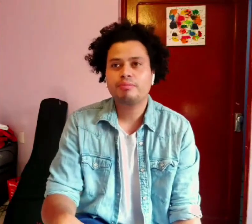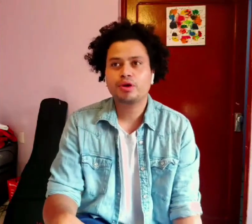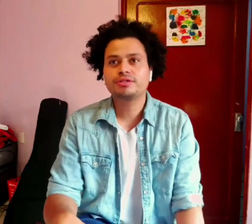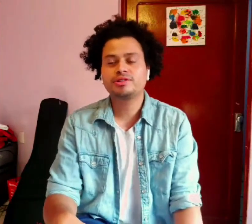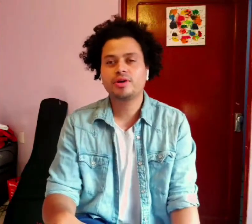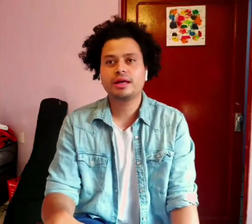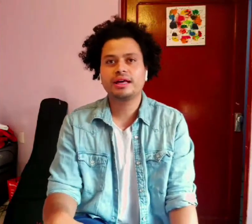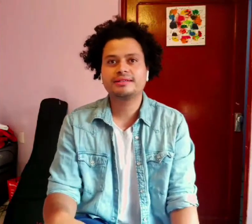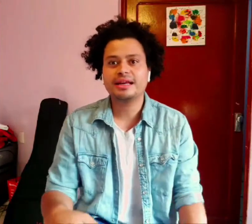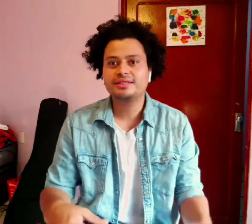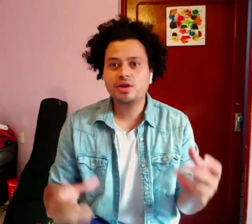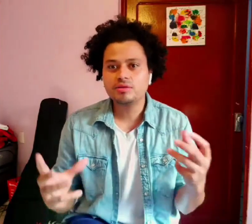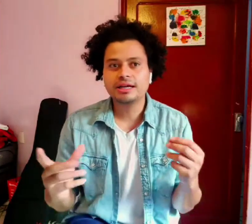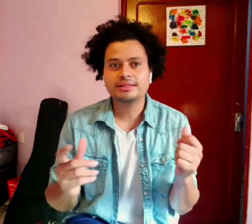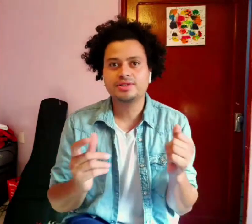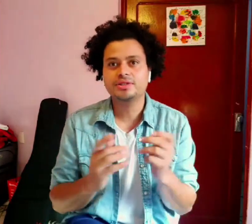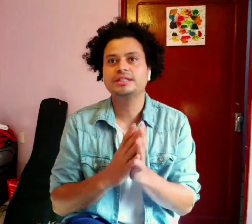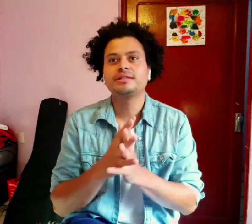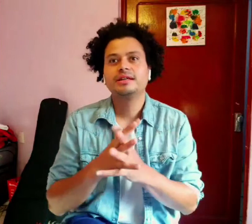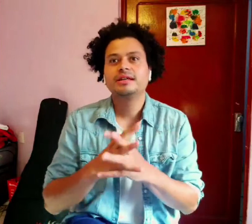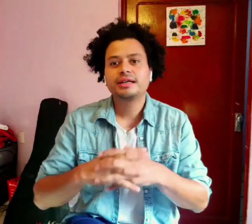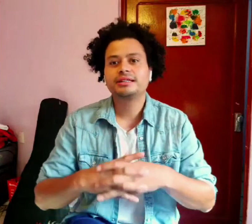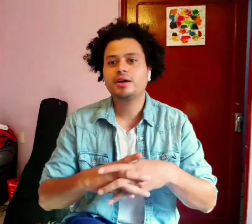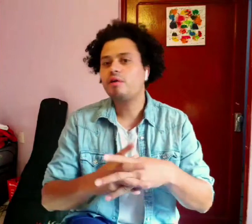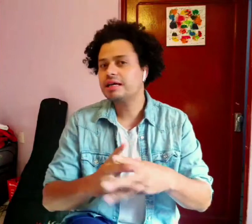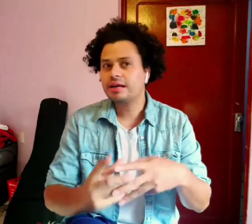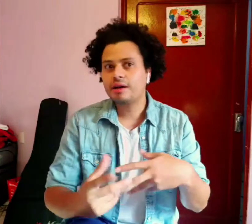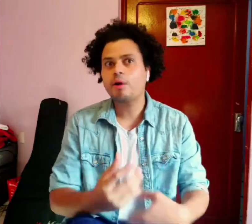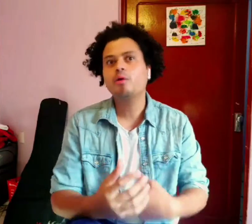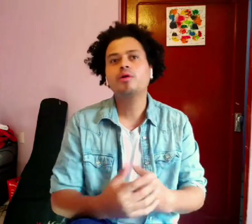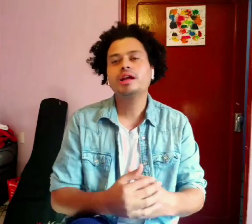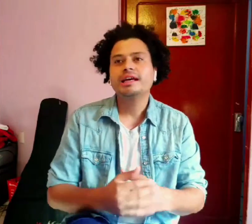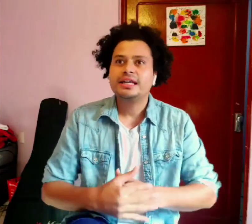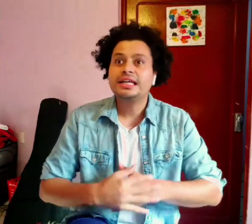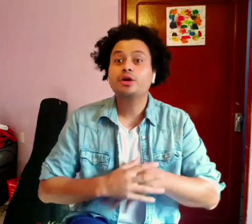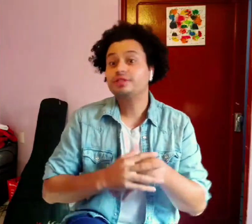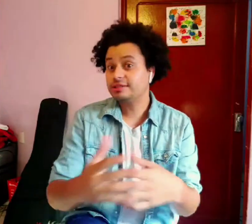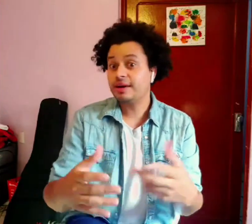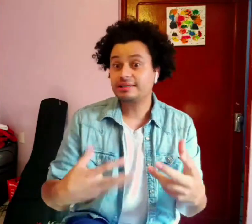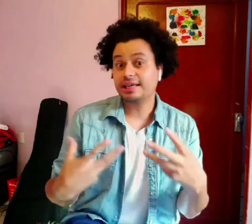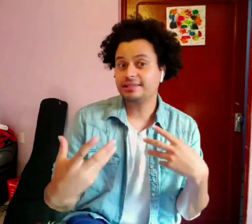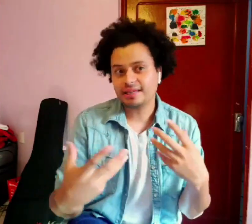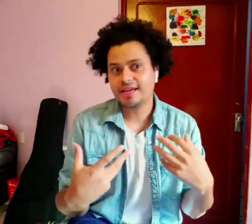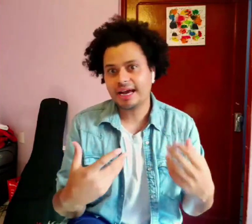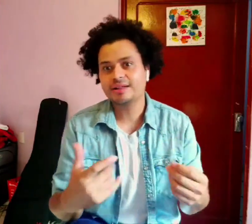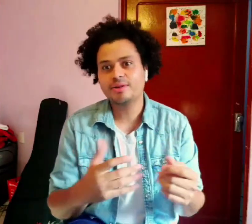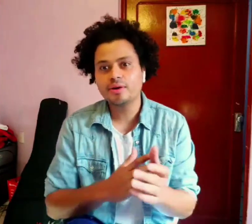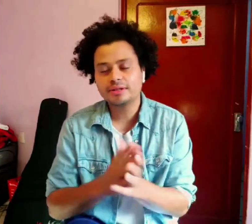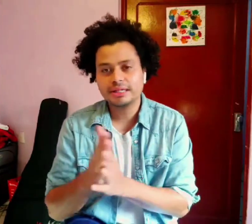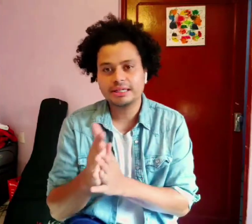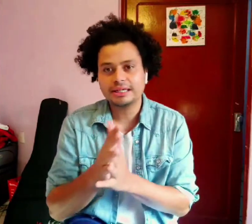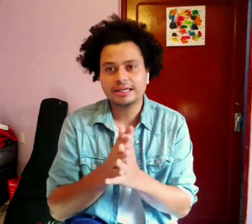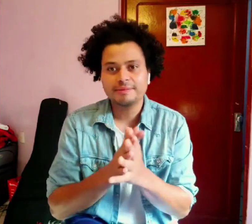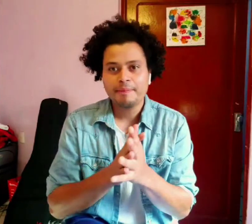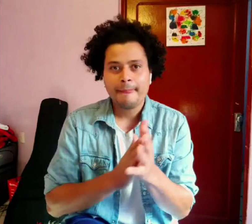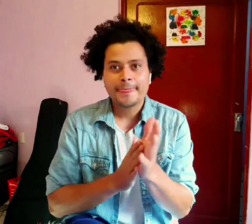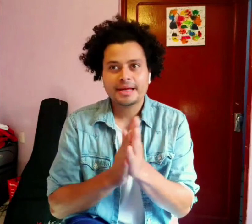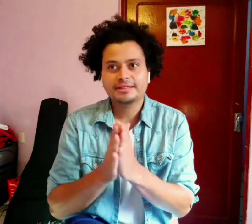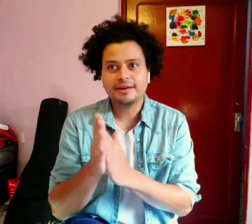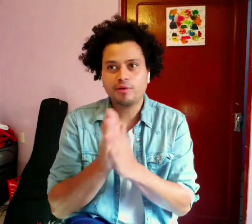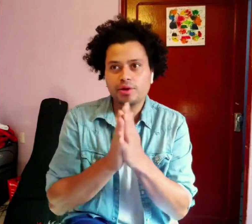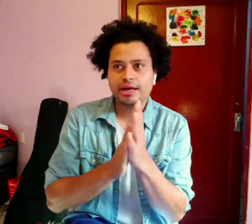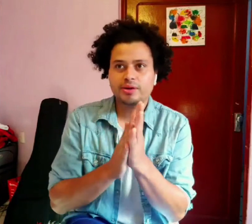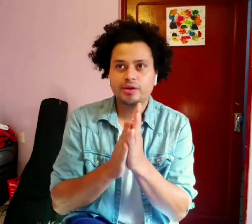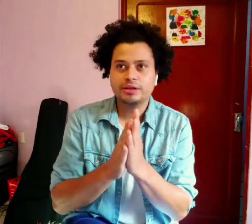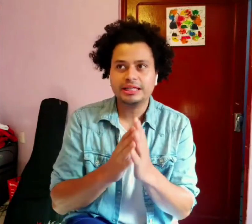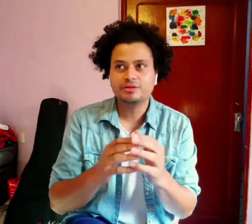estoy en un proceso de selección de canciones que tengo ahí en el baúl y otras más que están llegando, que